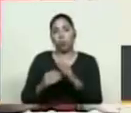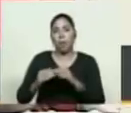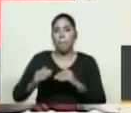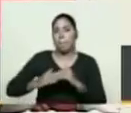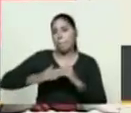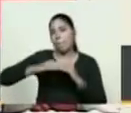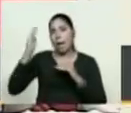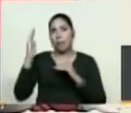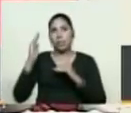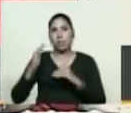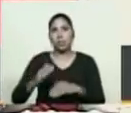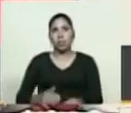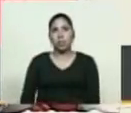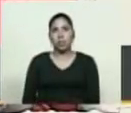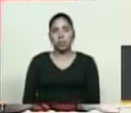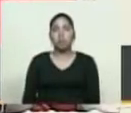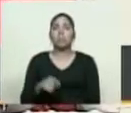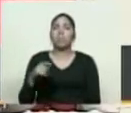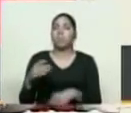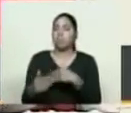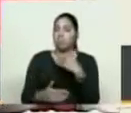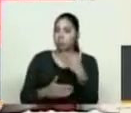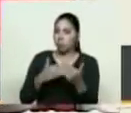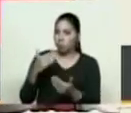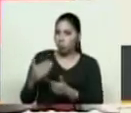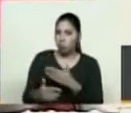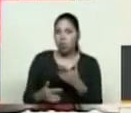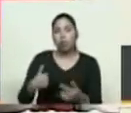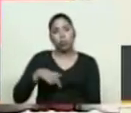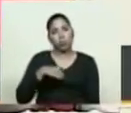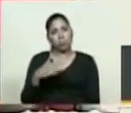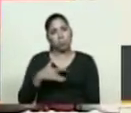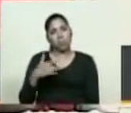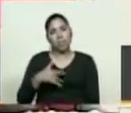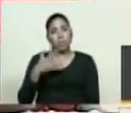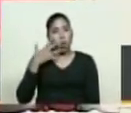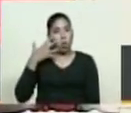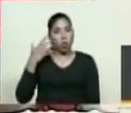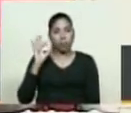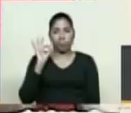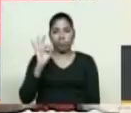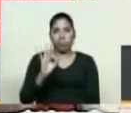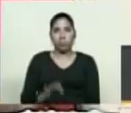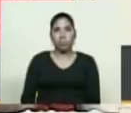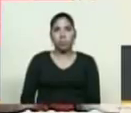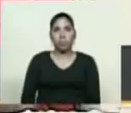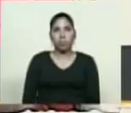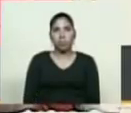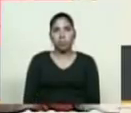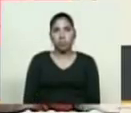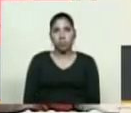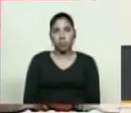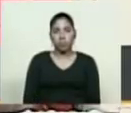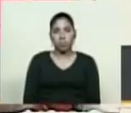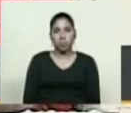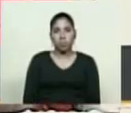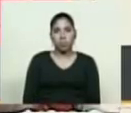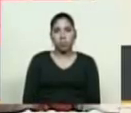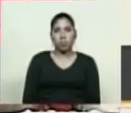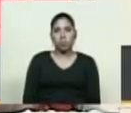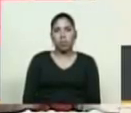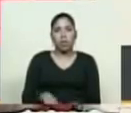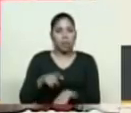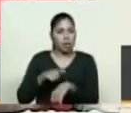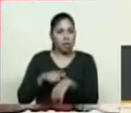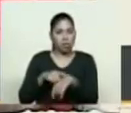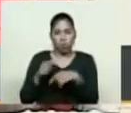considerablemente. Pero ahí estamos, es un proceso del cual nos sentimos muy orgullosos y por eso decía que con esto, en un ratico,